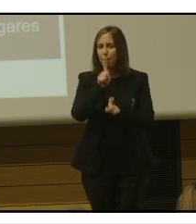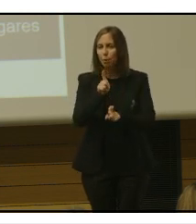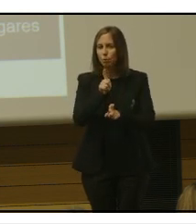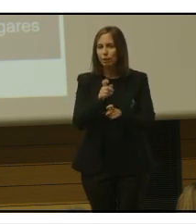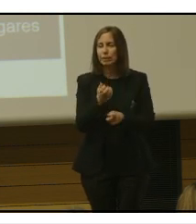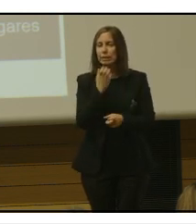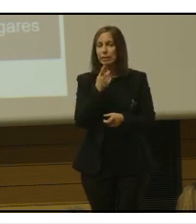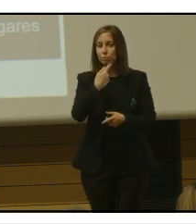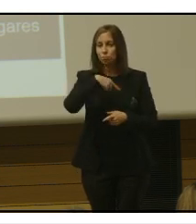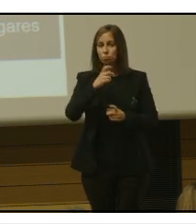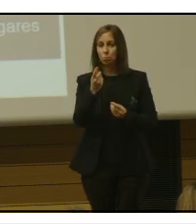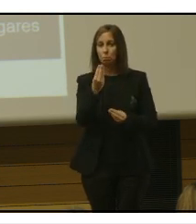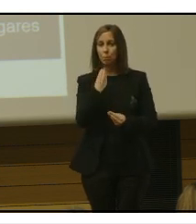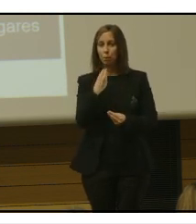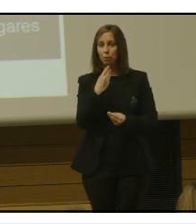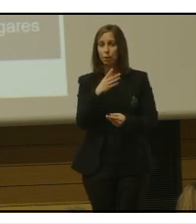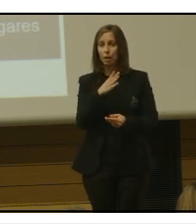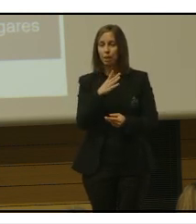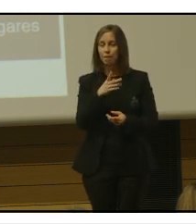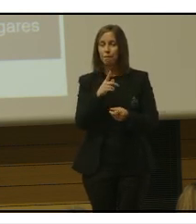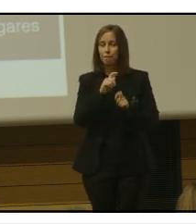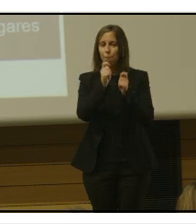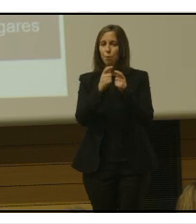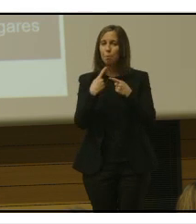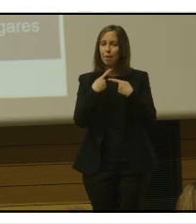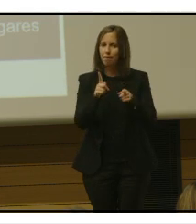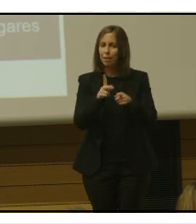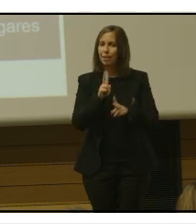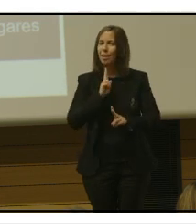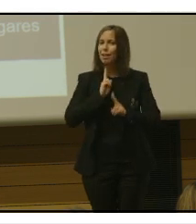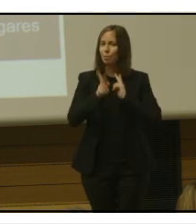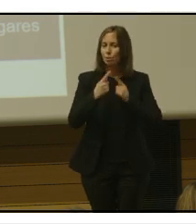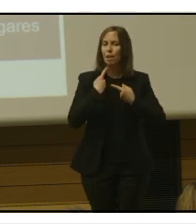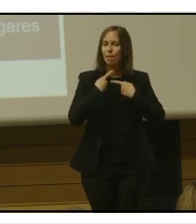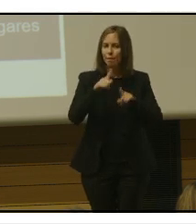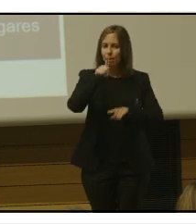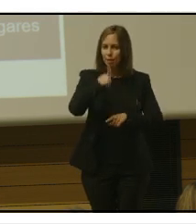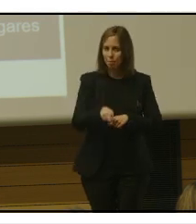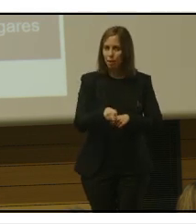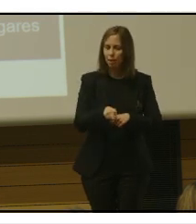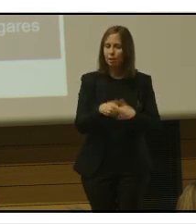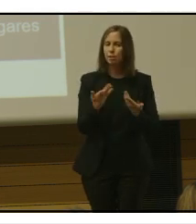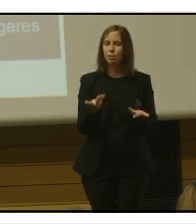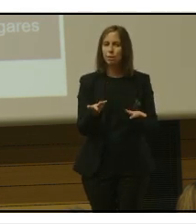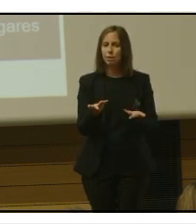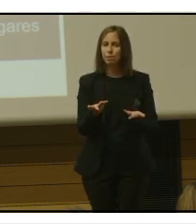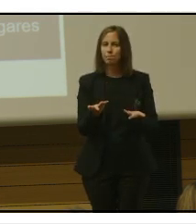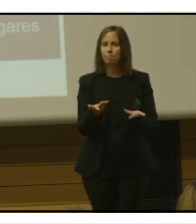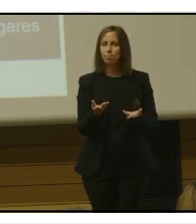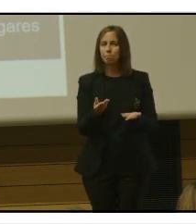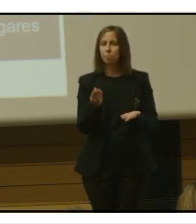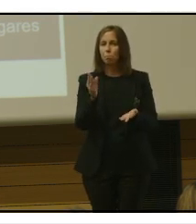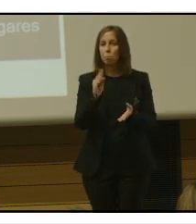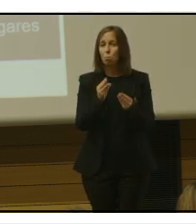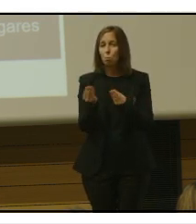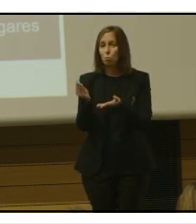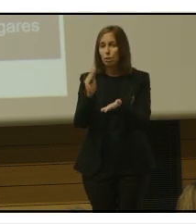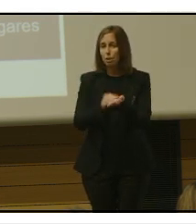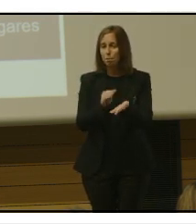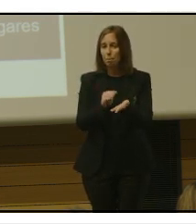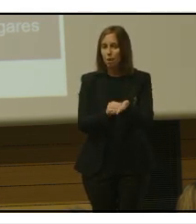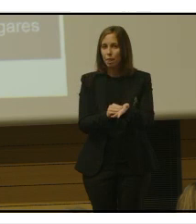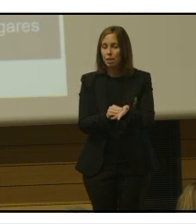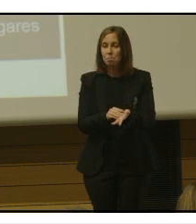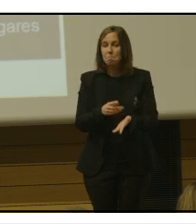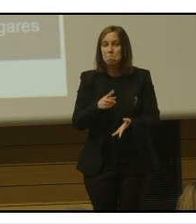nosotros nos preguntan las cosas de forma diferente, la respuesta que vamos a dar es diferente. Y por lo tanto, muchas veces, o más bien, yo no